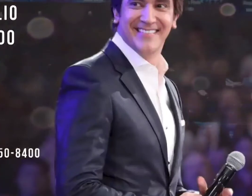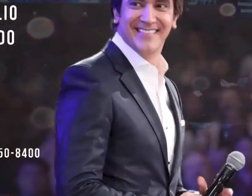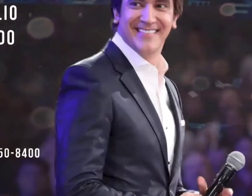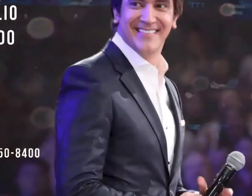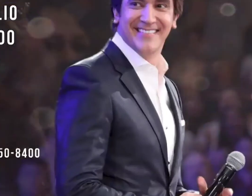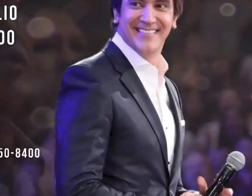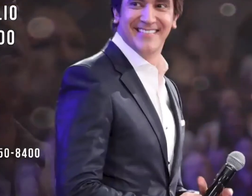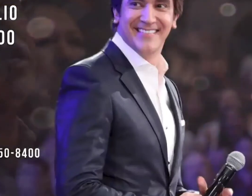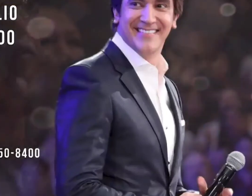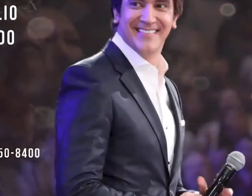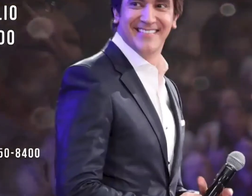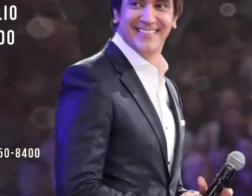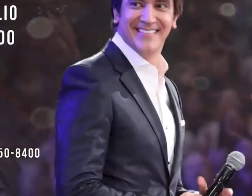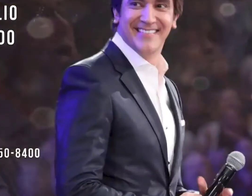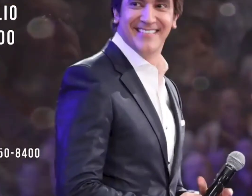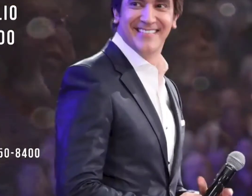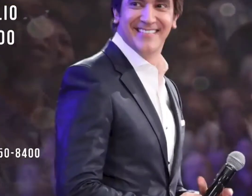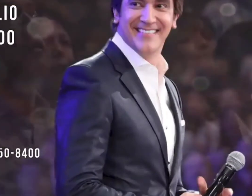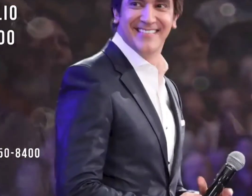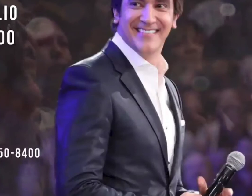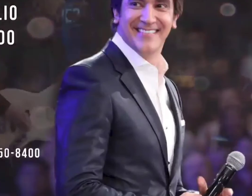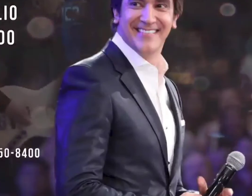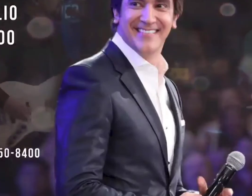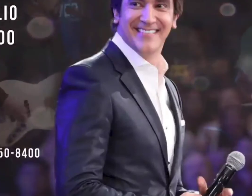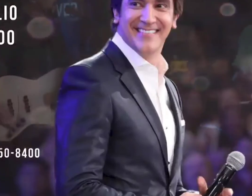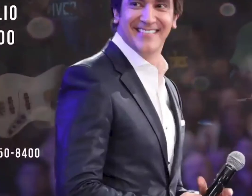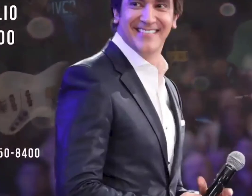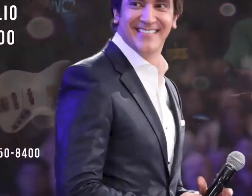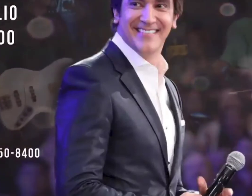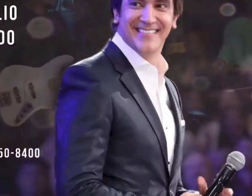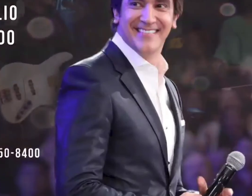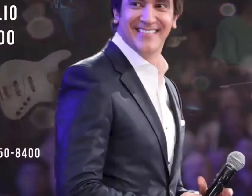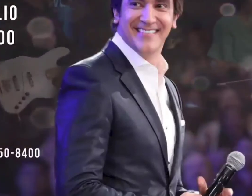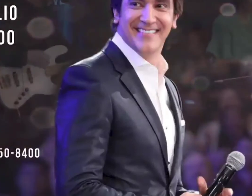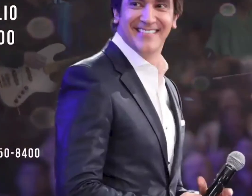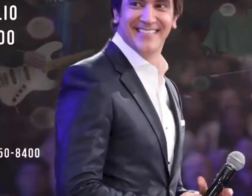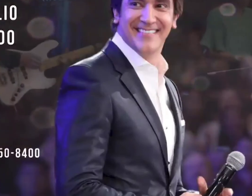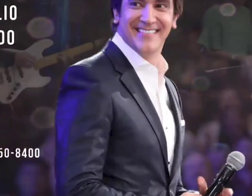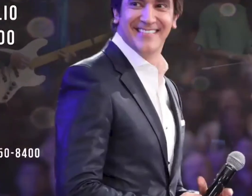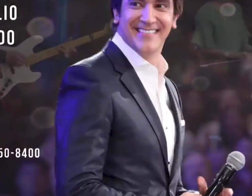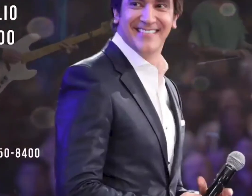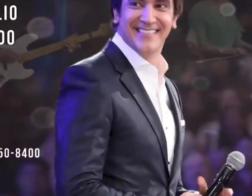oh, bienvenido a River, eres amado.